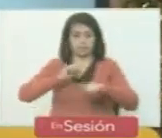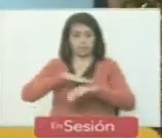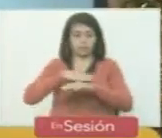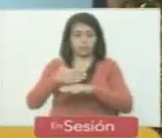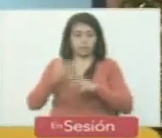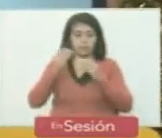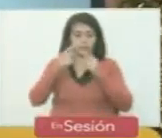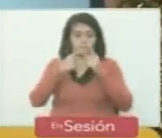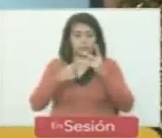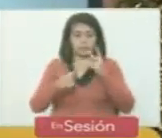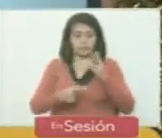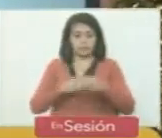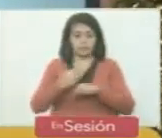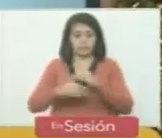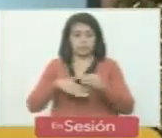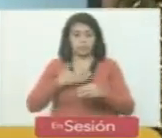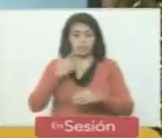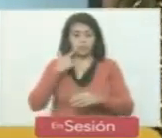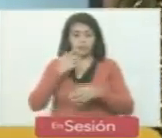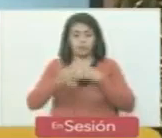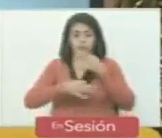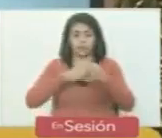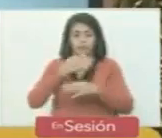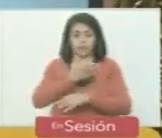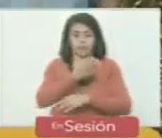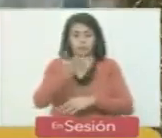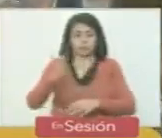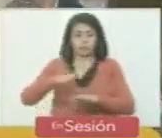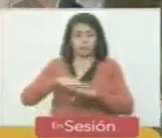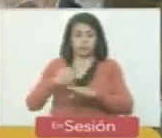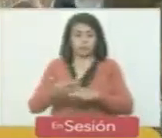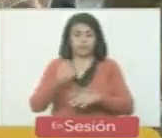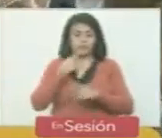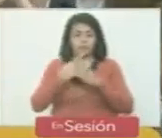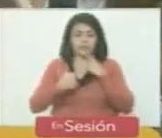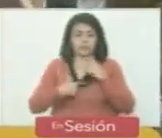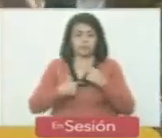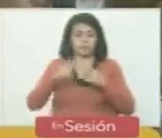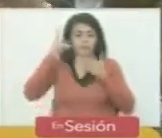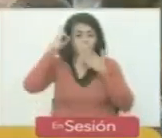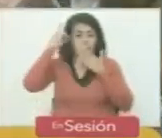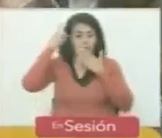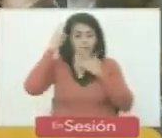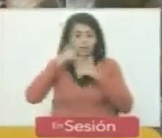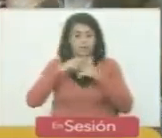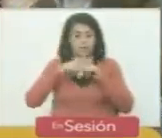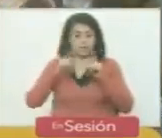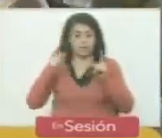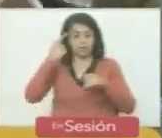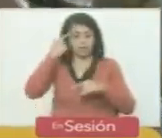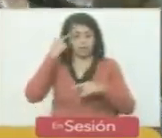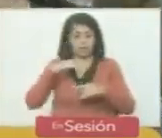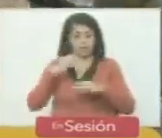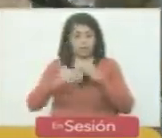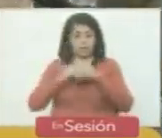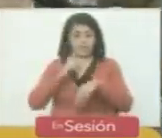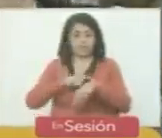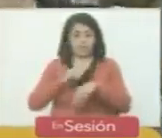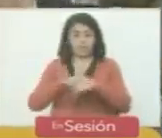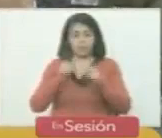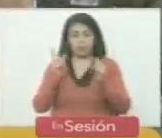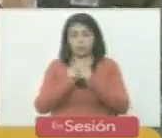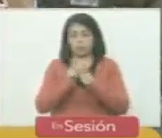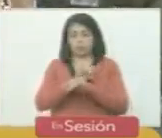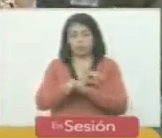son muchas las cosas que yo pudiera contarles a ustedes, lo que nos decían los indios Cuiva, pero yo creo que se me está agotando el